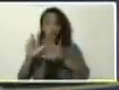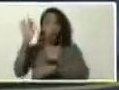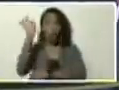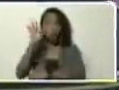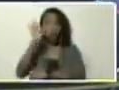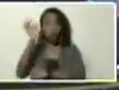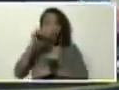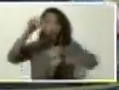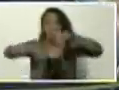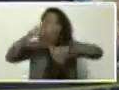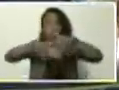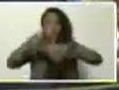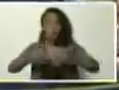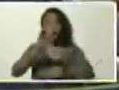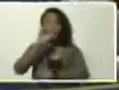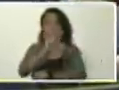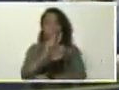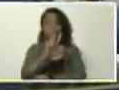los votos.